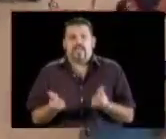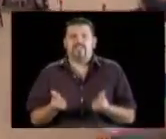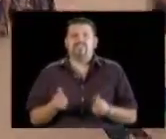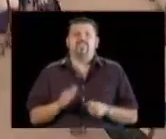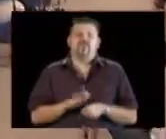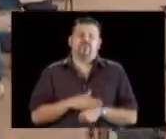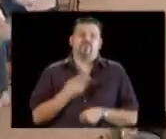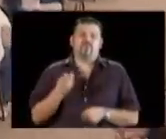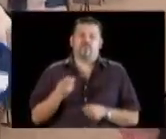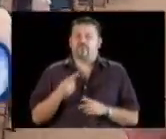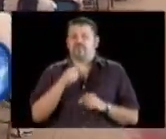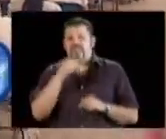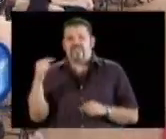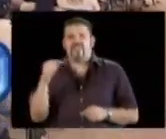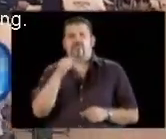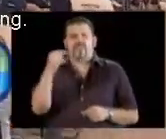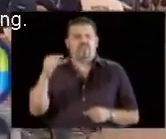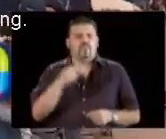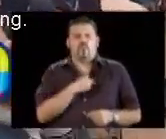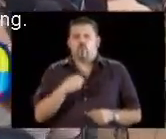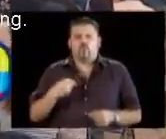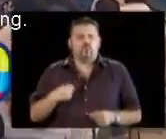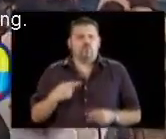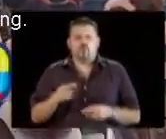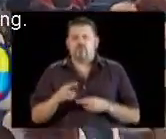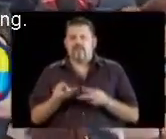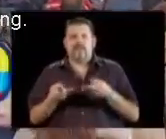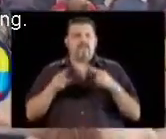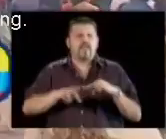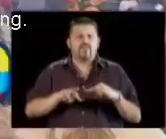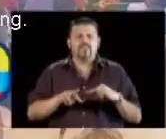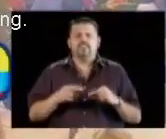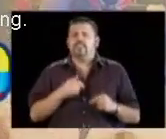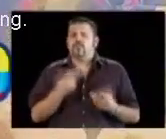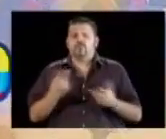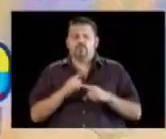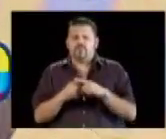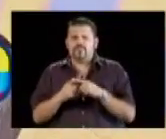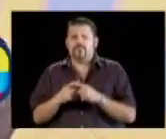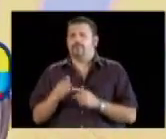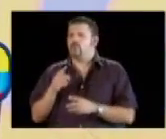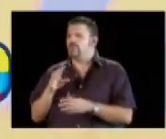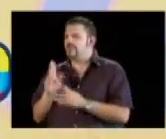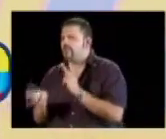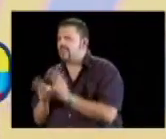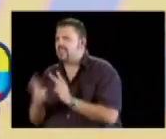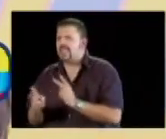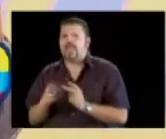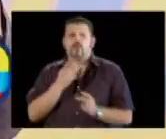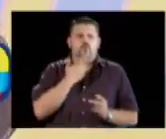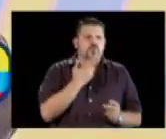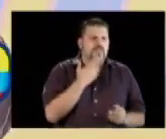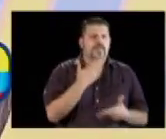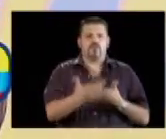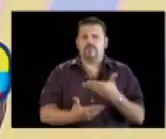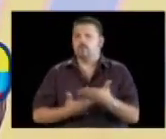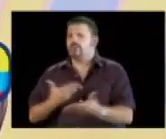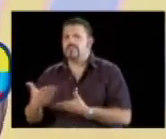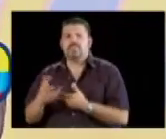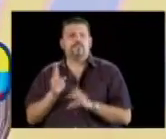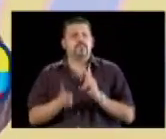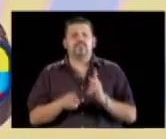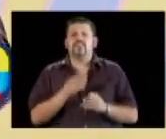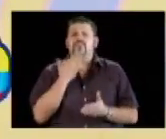nieve negativa. Aquí al revés, la pueden reconvertir a través de usar y platicar. Estos 18 años ha sido usar y